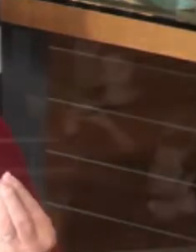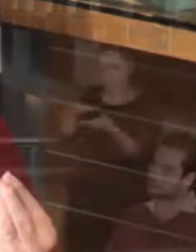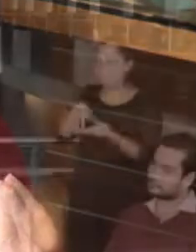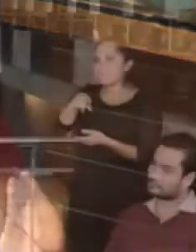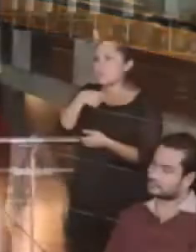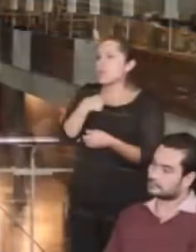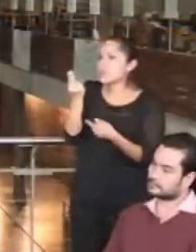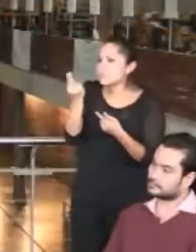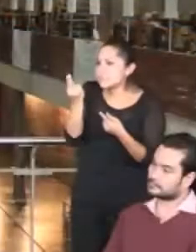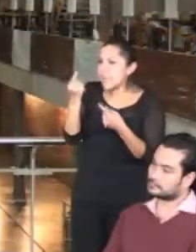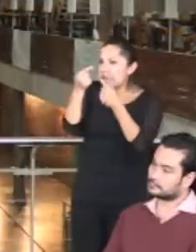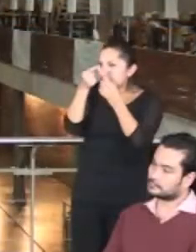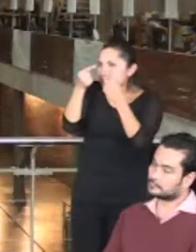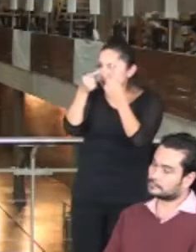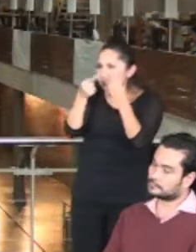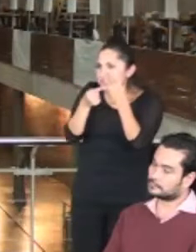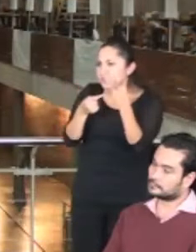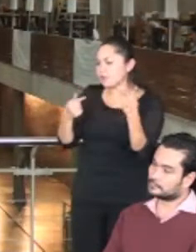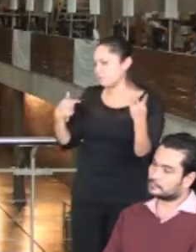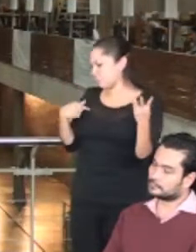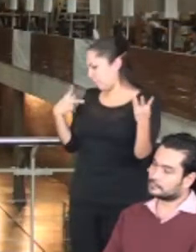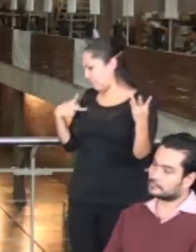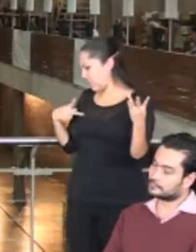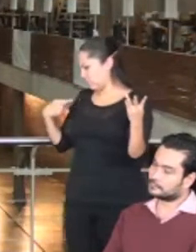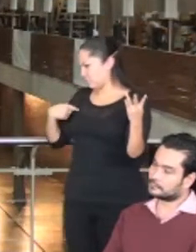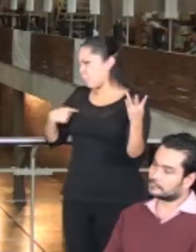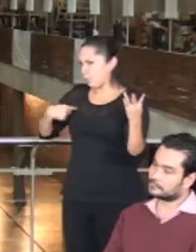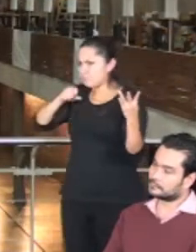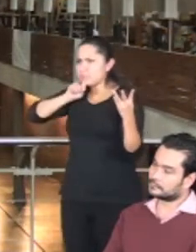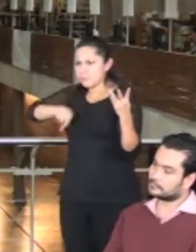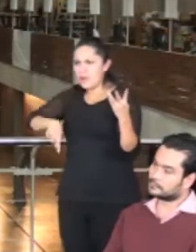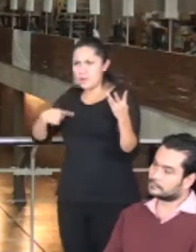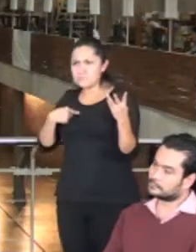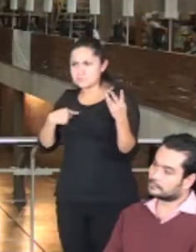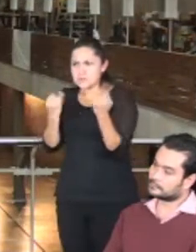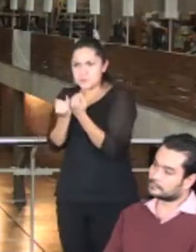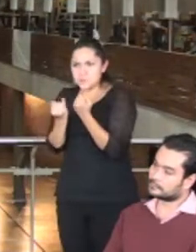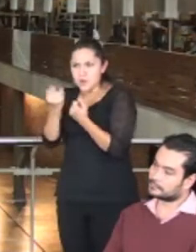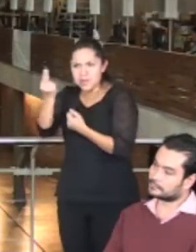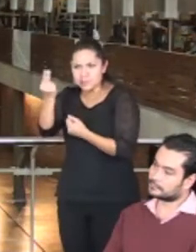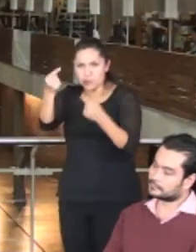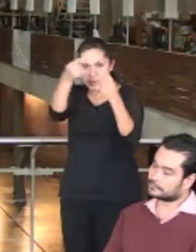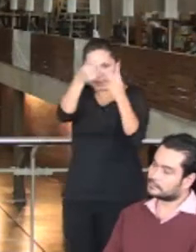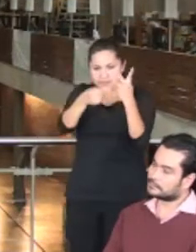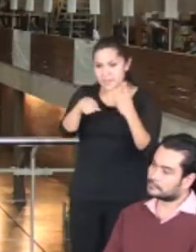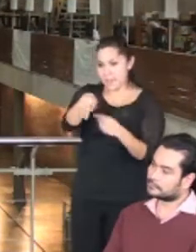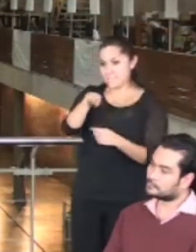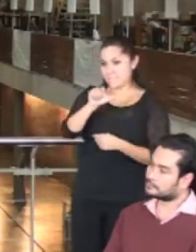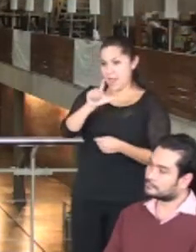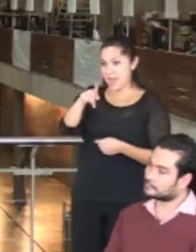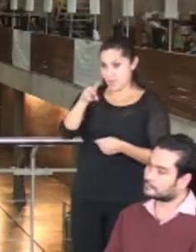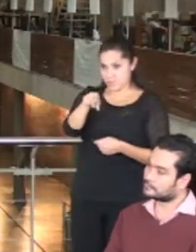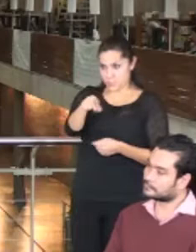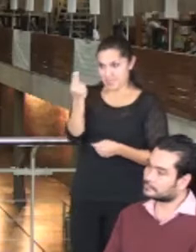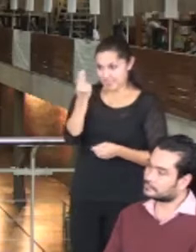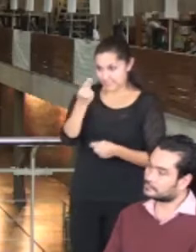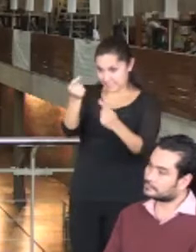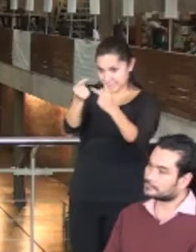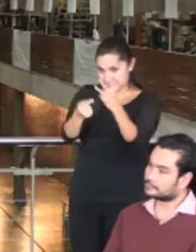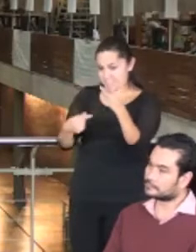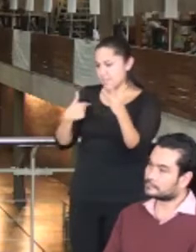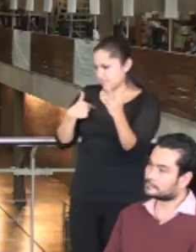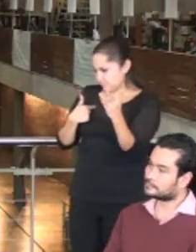todos yo me reconozco las necesidades de malcolm y eso es es es hermosísimo